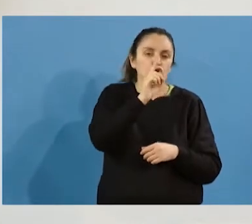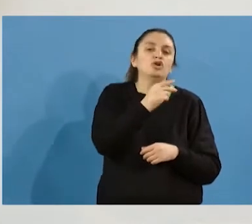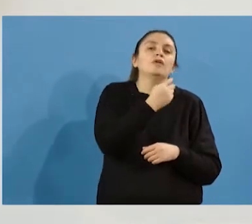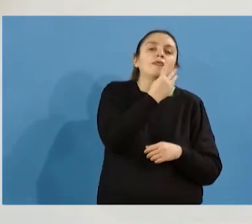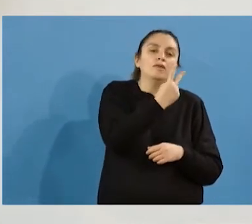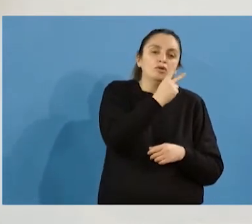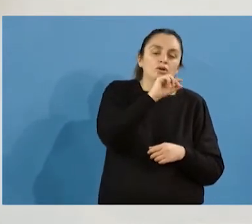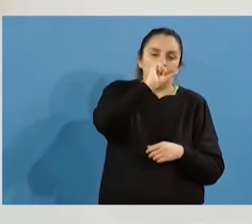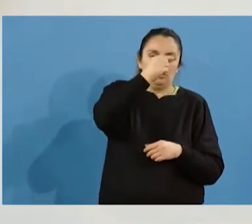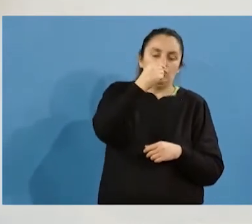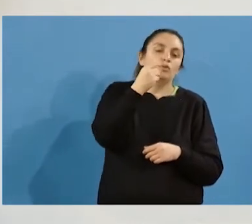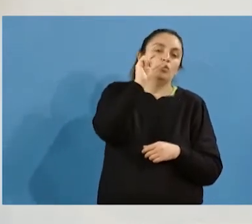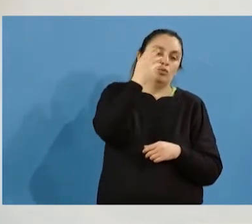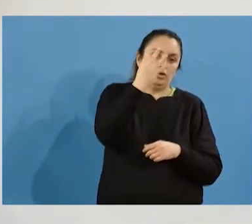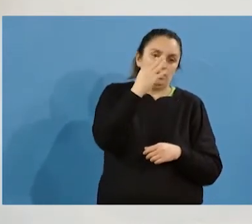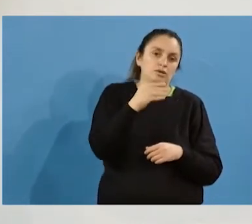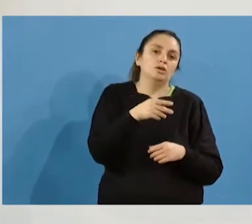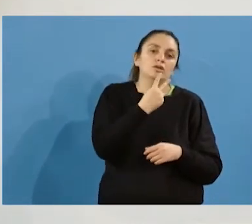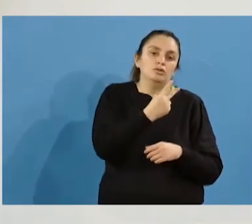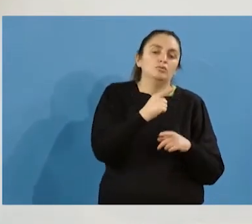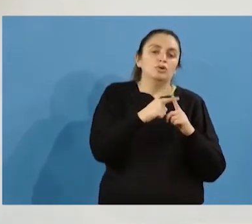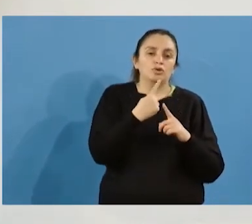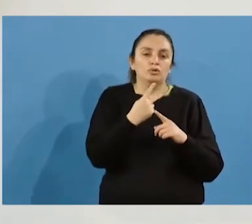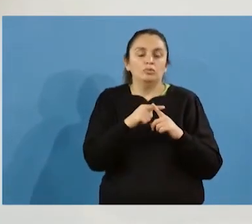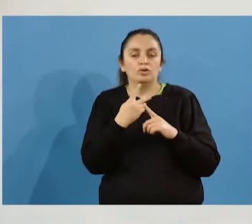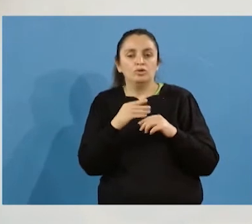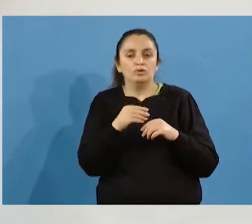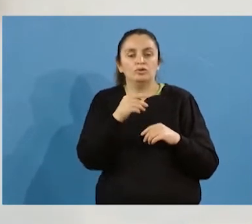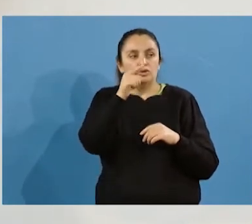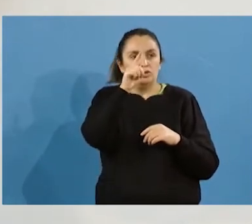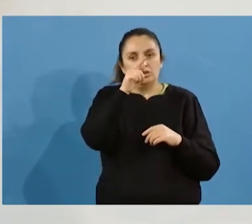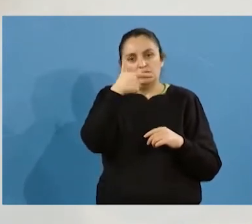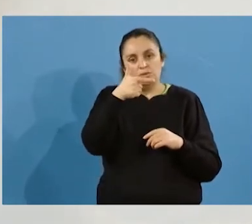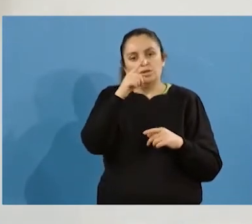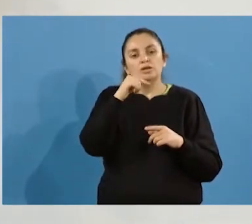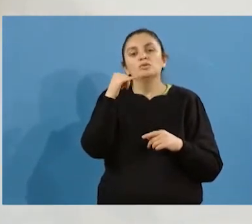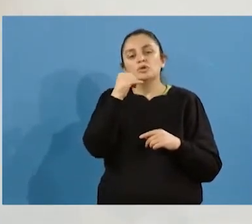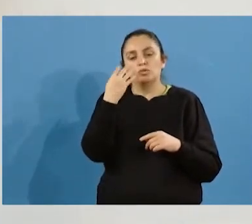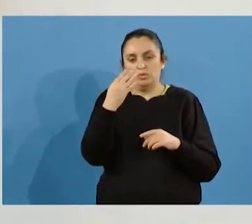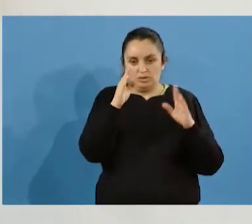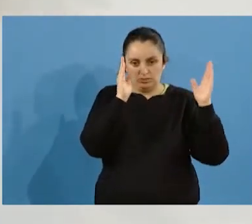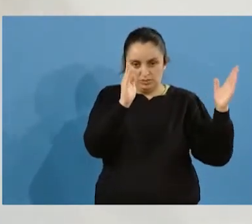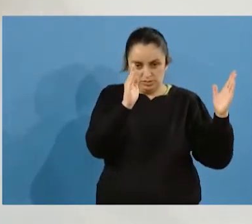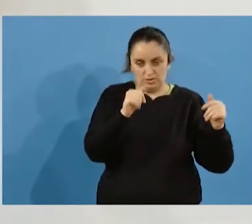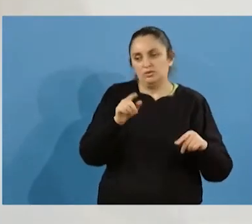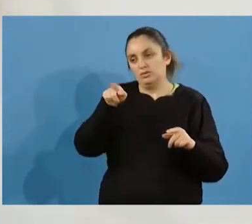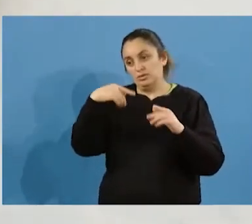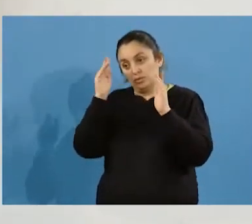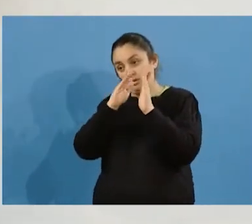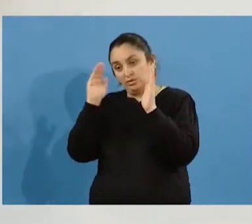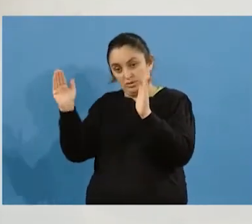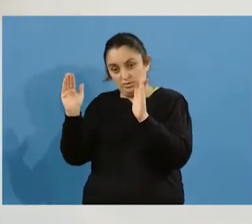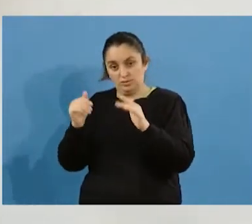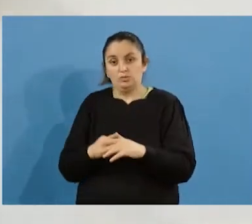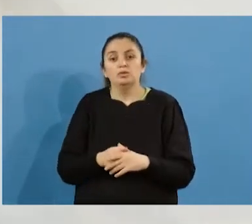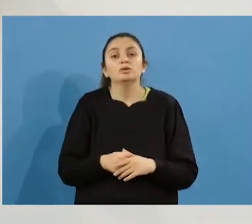va a dar 16 dividido menos 4 s en el primer término en el segundo término yo podría aplicar lo que